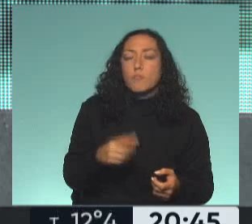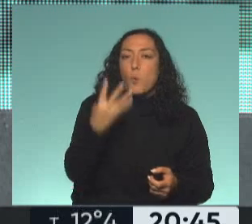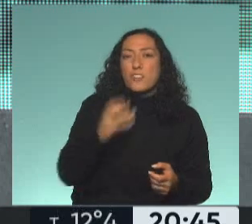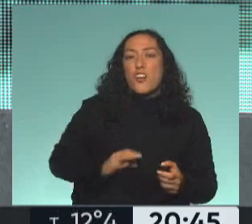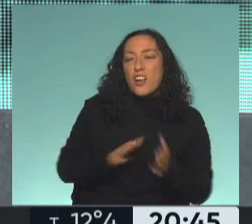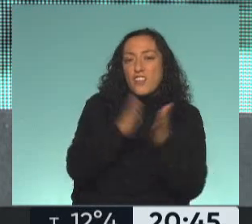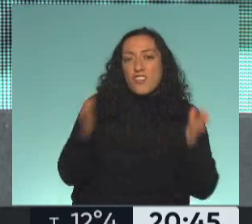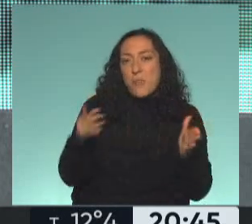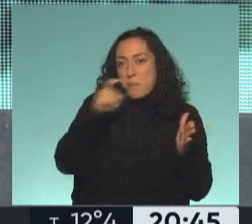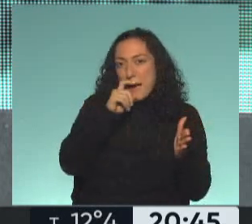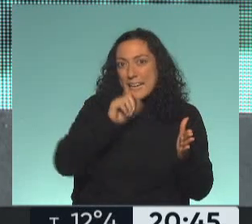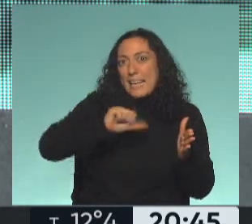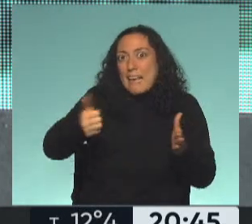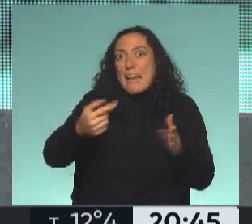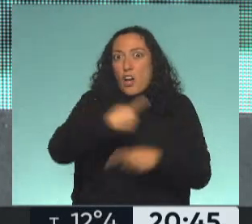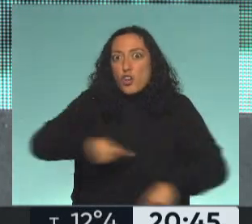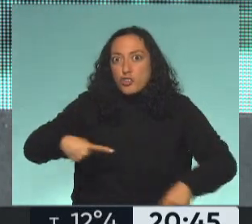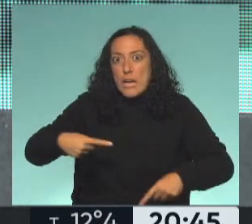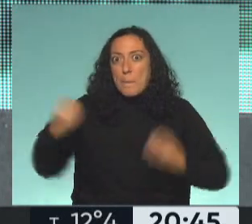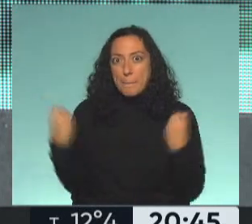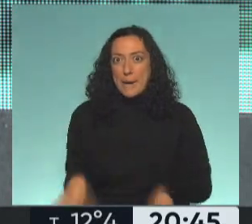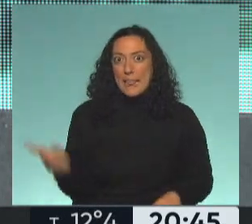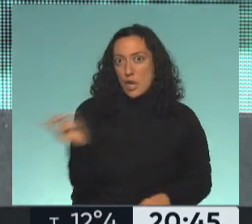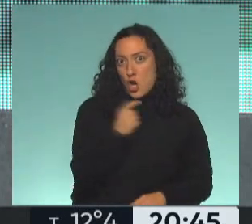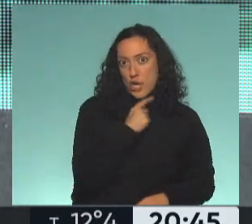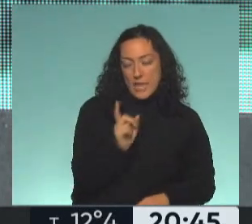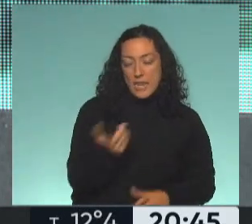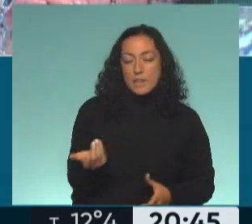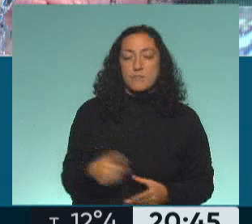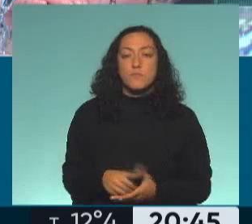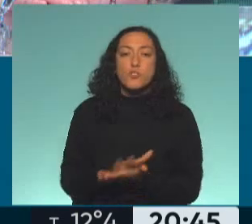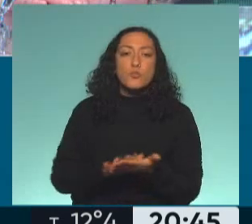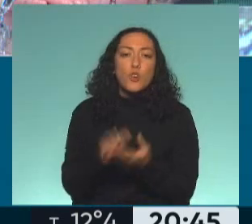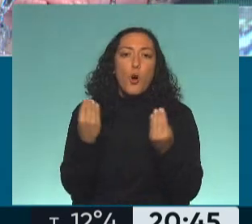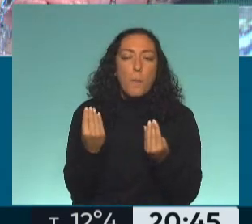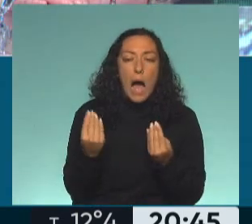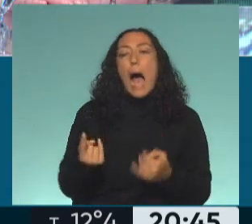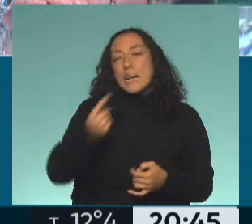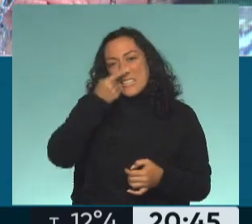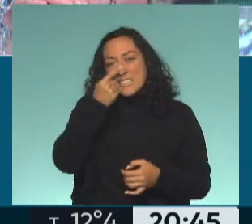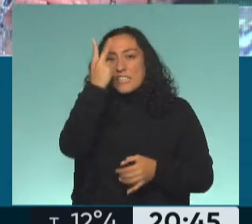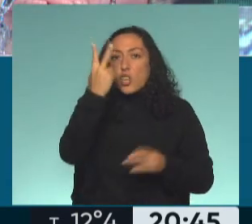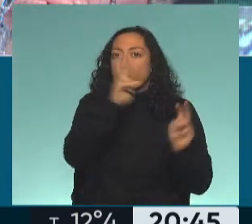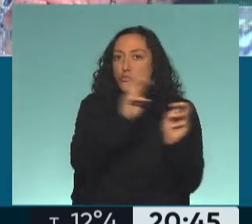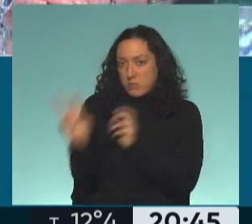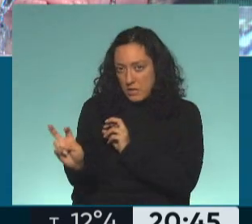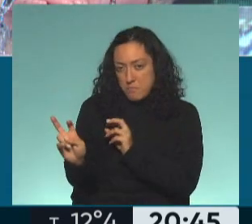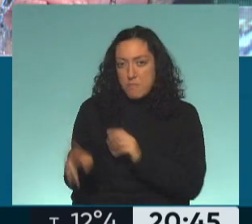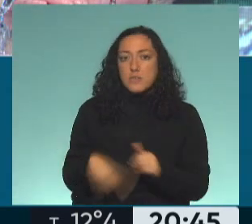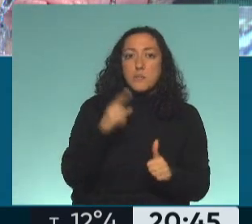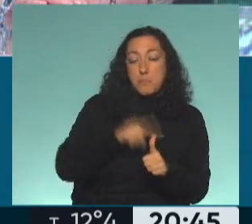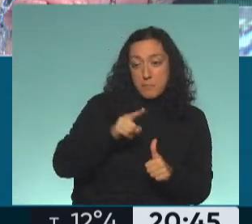de macrismo. ¿Cómo se puede resolver esa situación? Mira, hay dos cuestiones ahí muy interesantes, ¿no? Por un